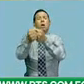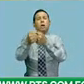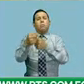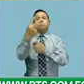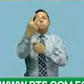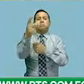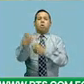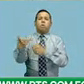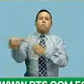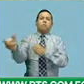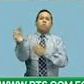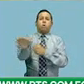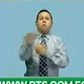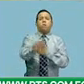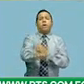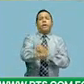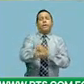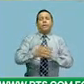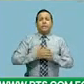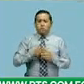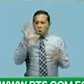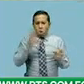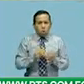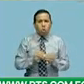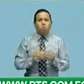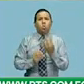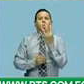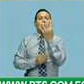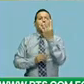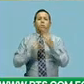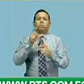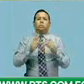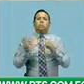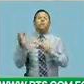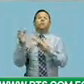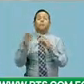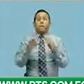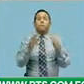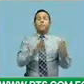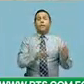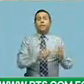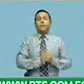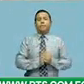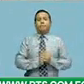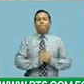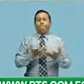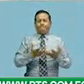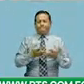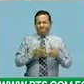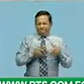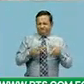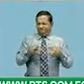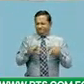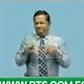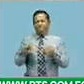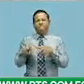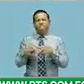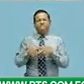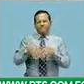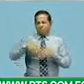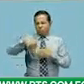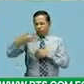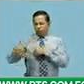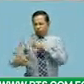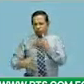Cuatro víctimas están ya confirmadas, en el momento ya fueron extraídas los dos. En la calzada quedaron regados los sacos de abono químico que llevaba